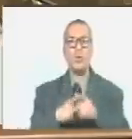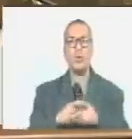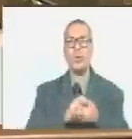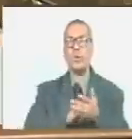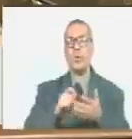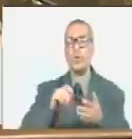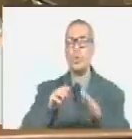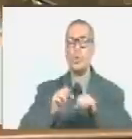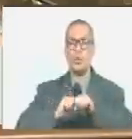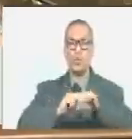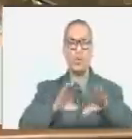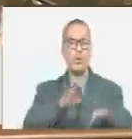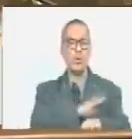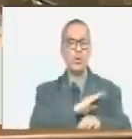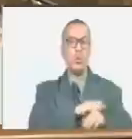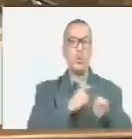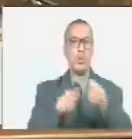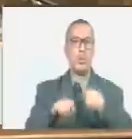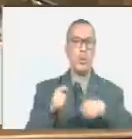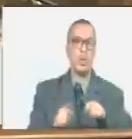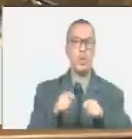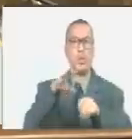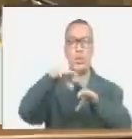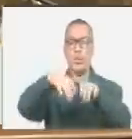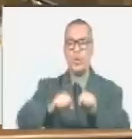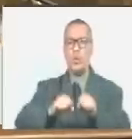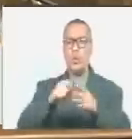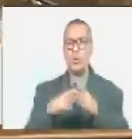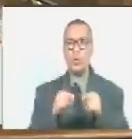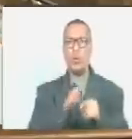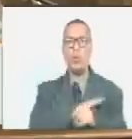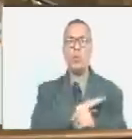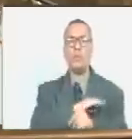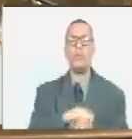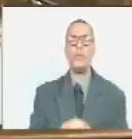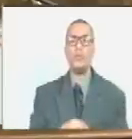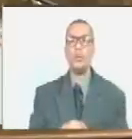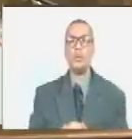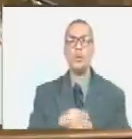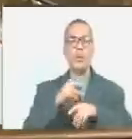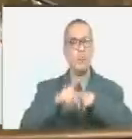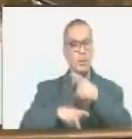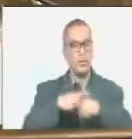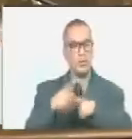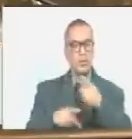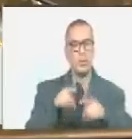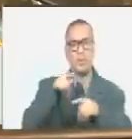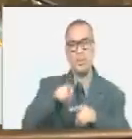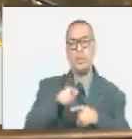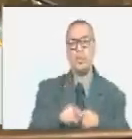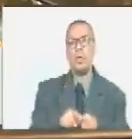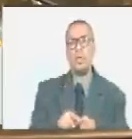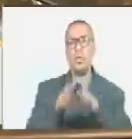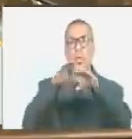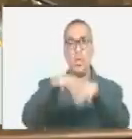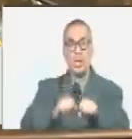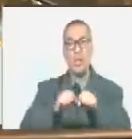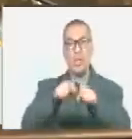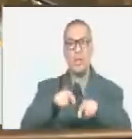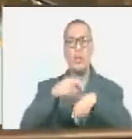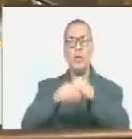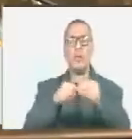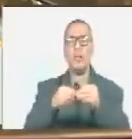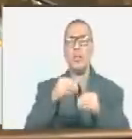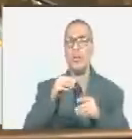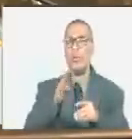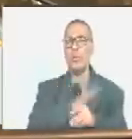de dominio y la administración y recuperación de los bienes. El procedimiento para la enajenación y disposición de